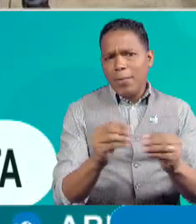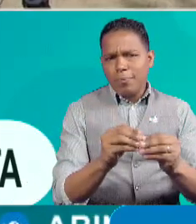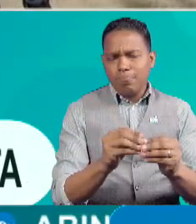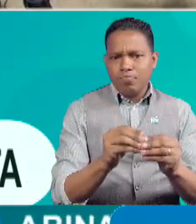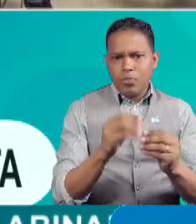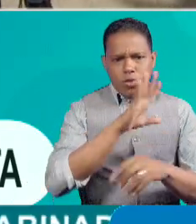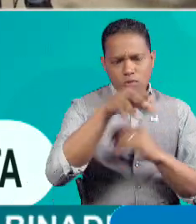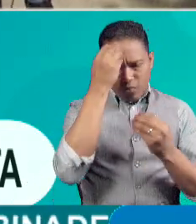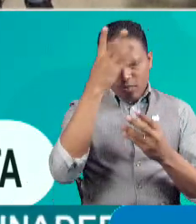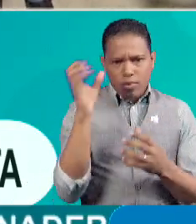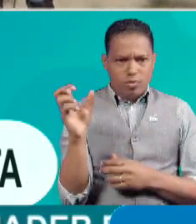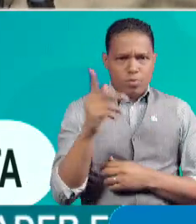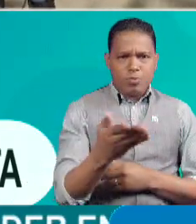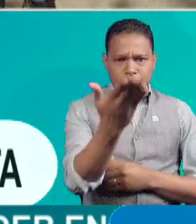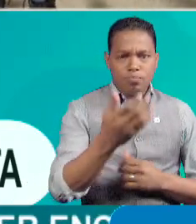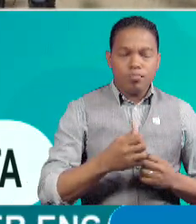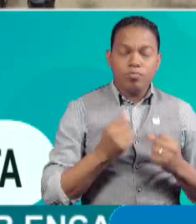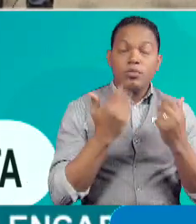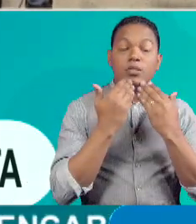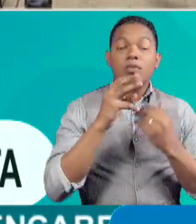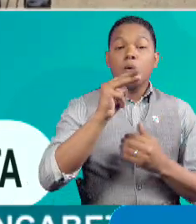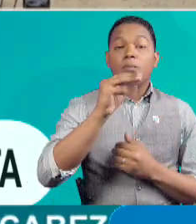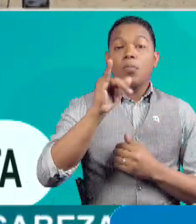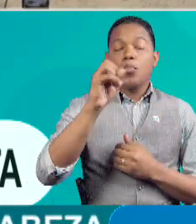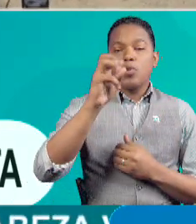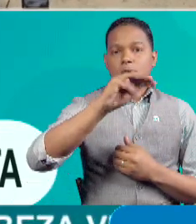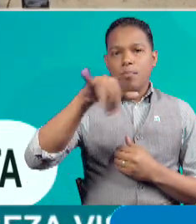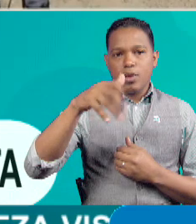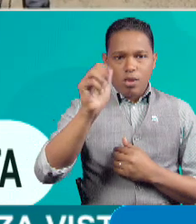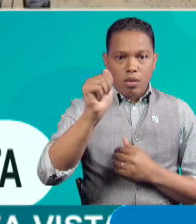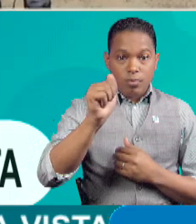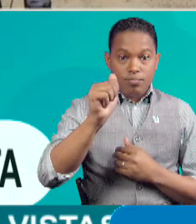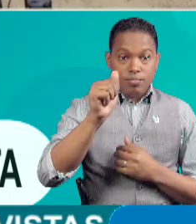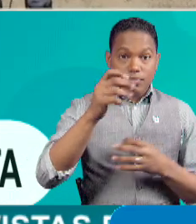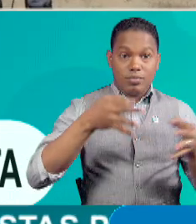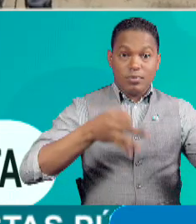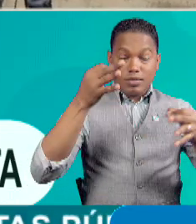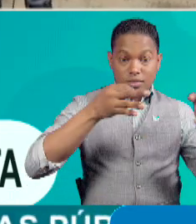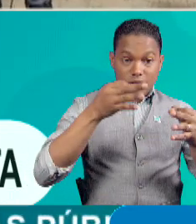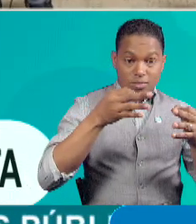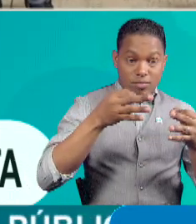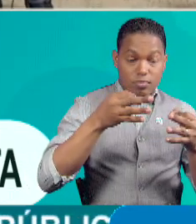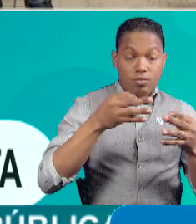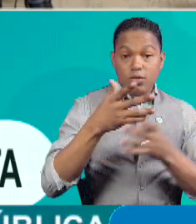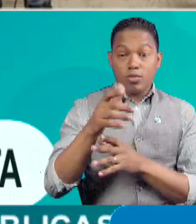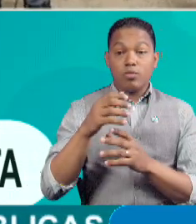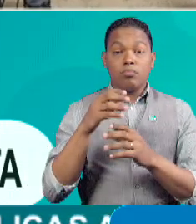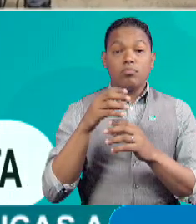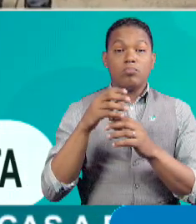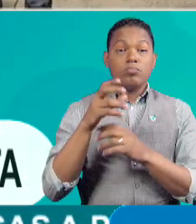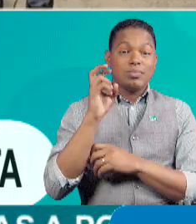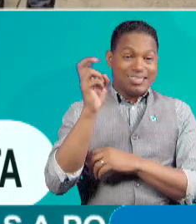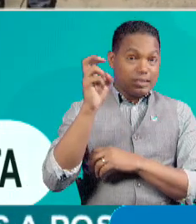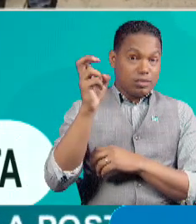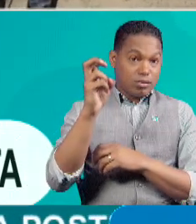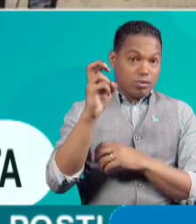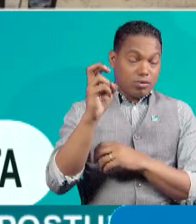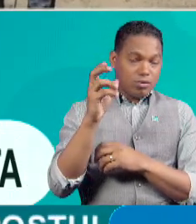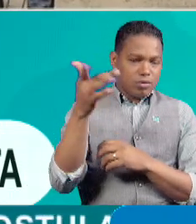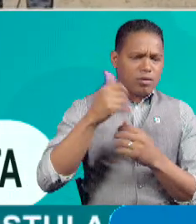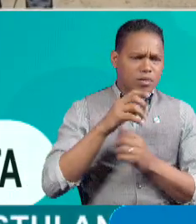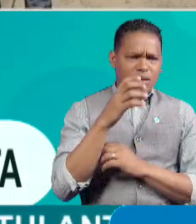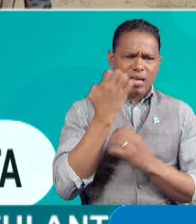contigo a los estudios. Bueno, gracias Moisés. A propósito de la información, el Tribunal del Juzgado de Paz Especial del Tránsito del municipio de Haina